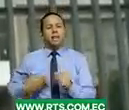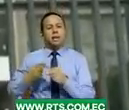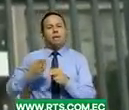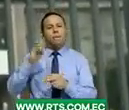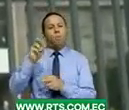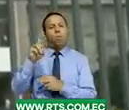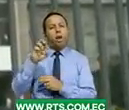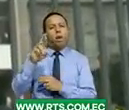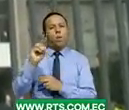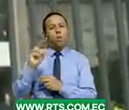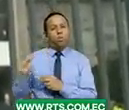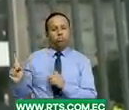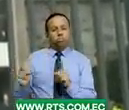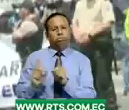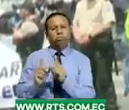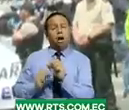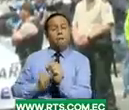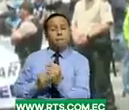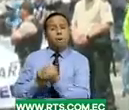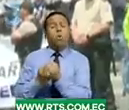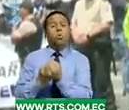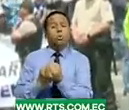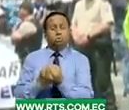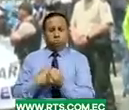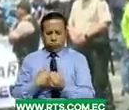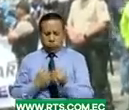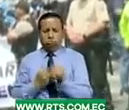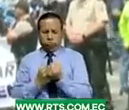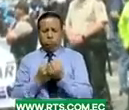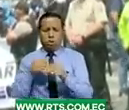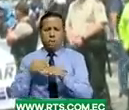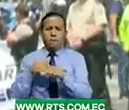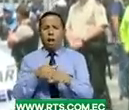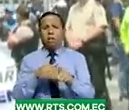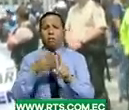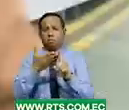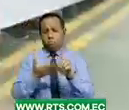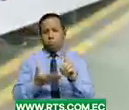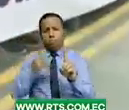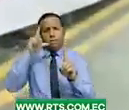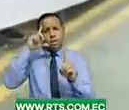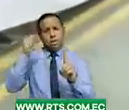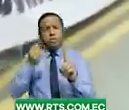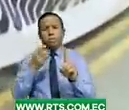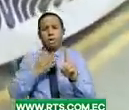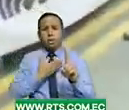Borrero. El funcionario también llegó a mostrar su respaldo al jefe de Estado junto con